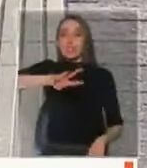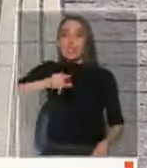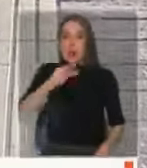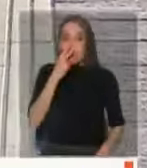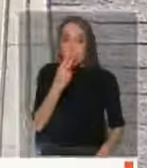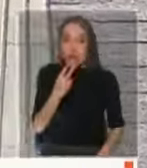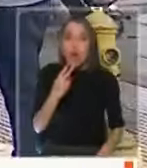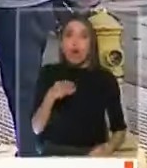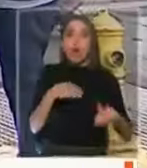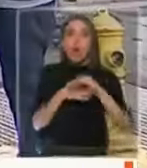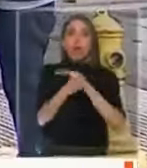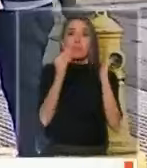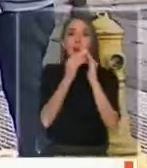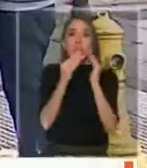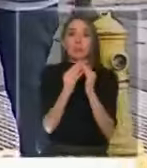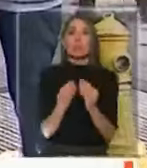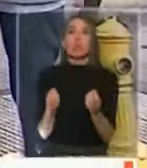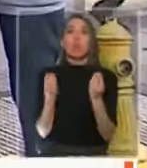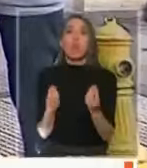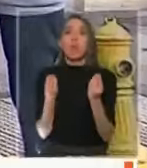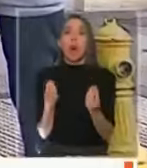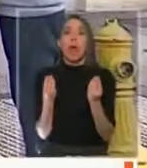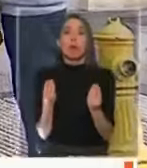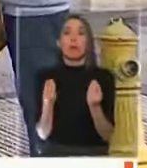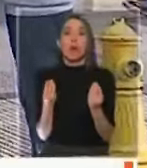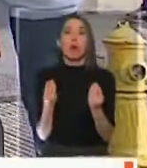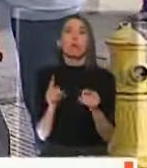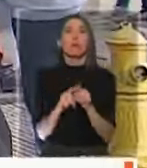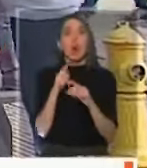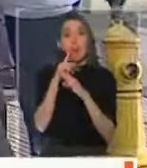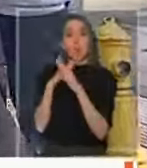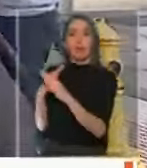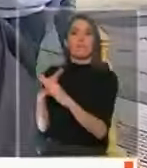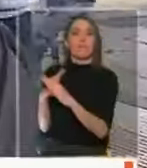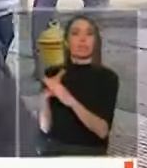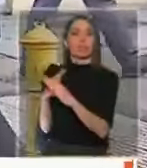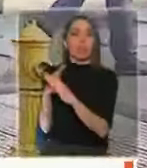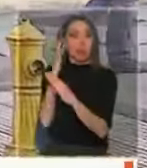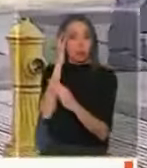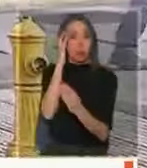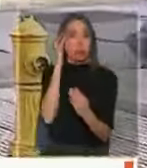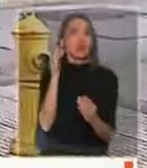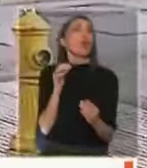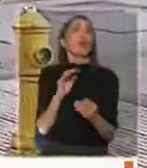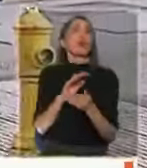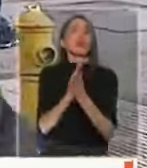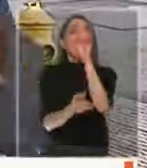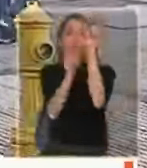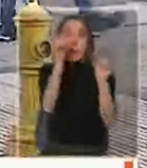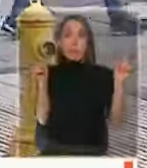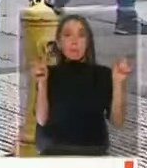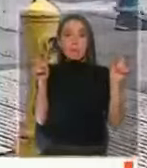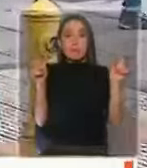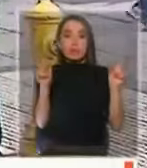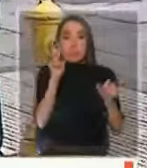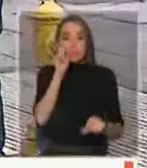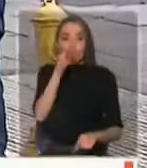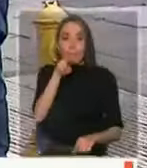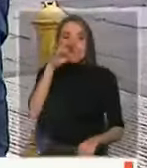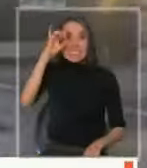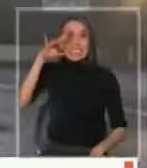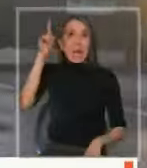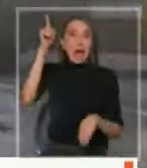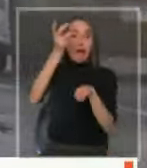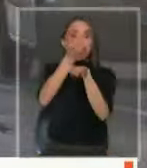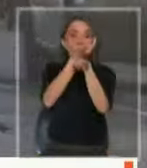cómo entran a las casas. Es bastante buena, sí, como prevención, digamos, ya, porque todo el mundo va a estar a sabiendas de qué es lo que va a